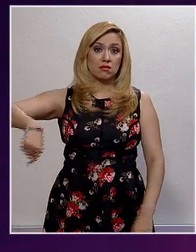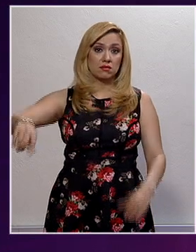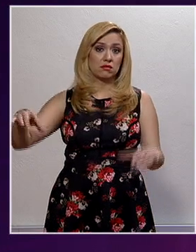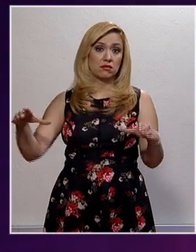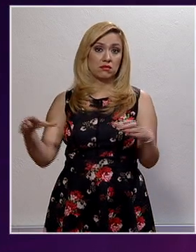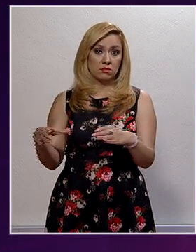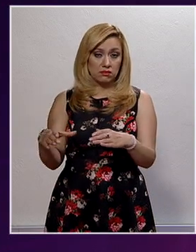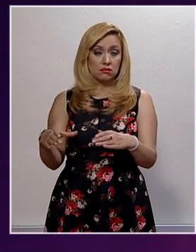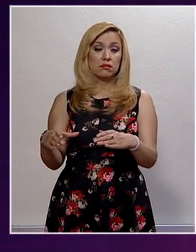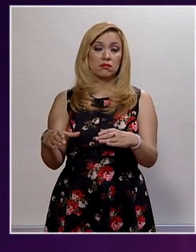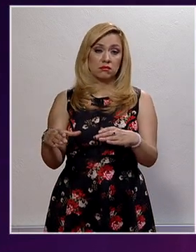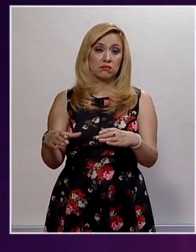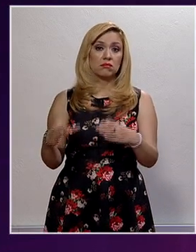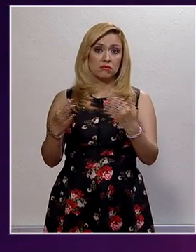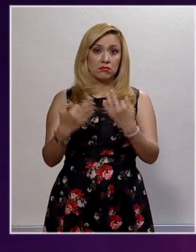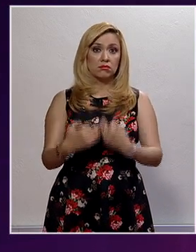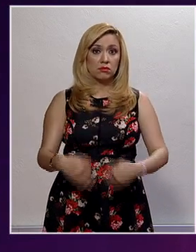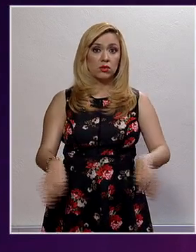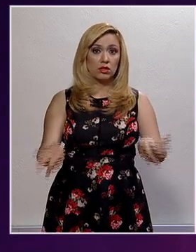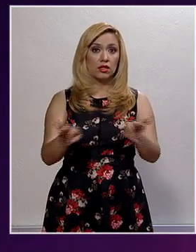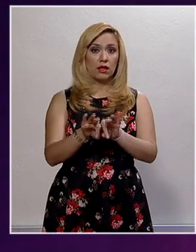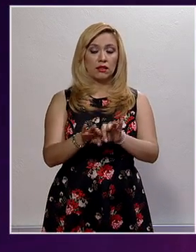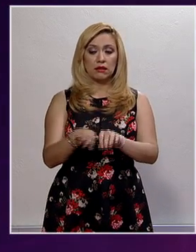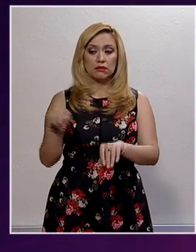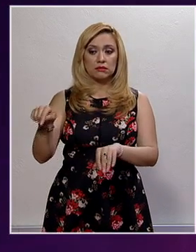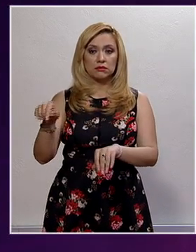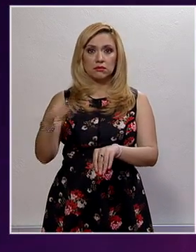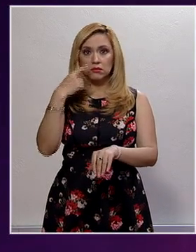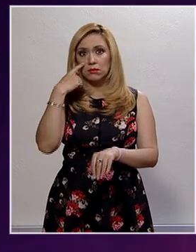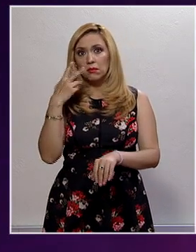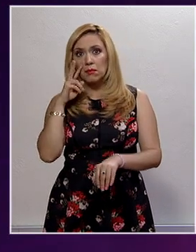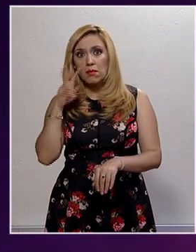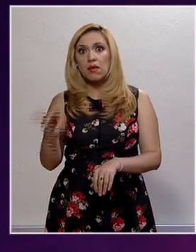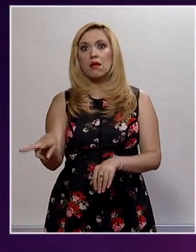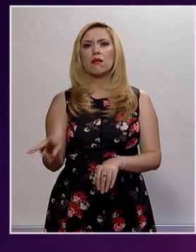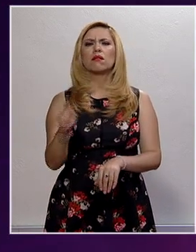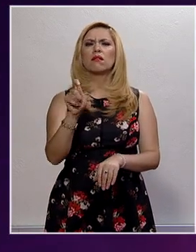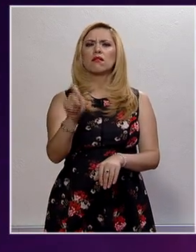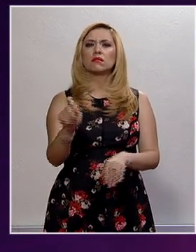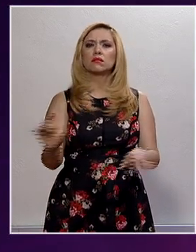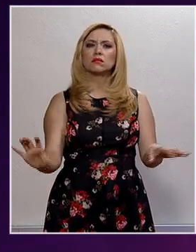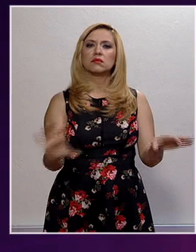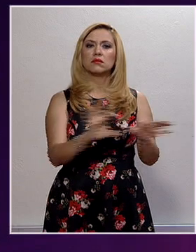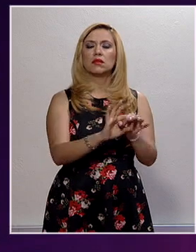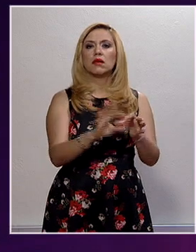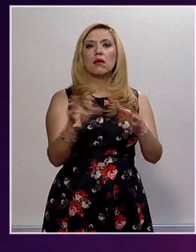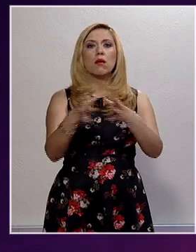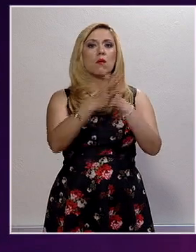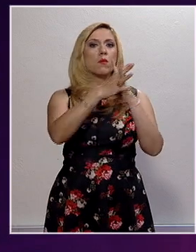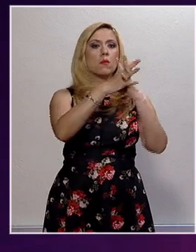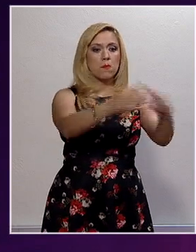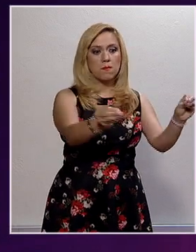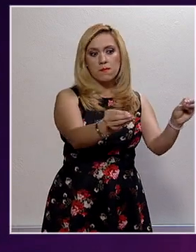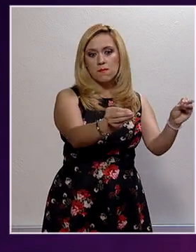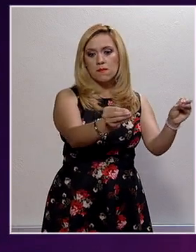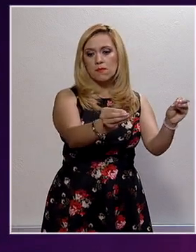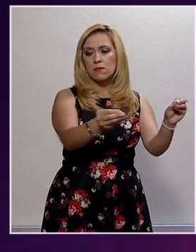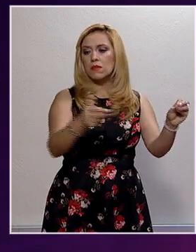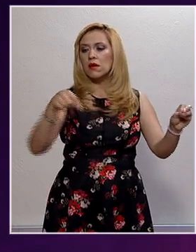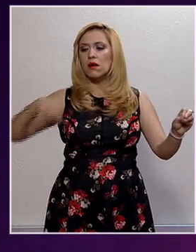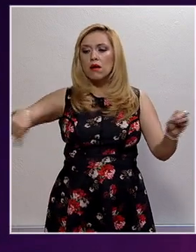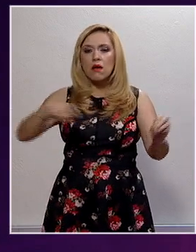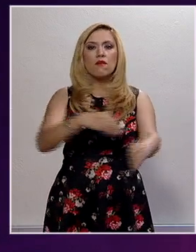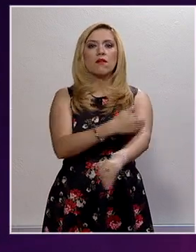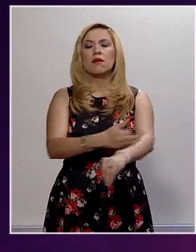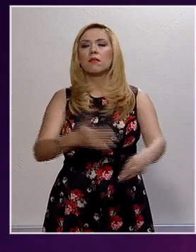Esto me parece que es muy importante porque tiene que ver con el tema de la desaparición y del rol de